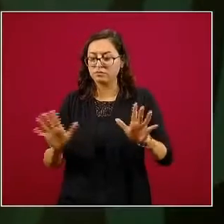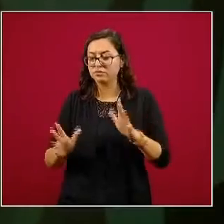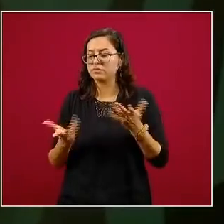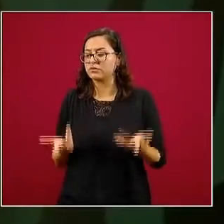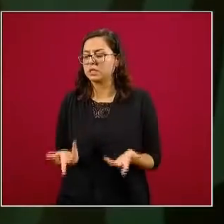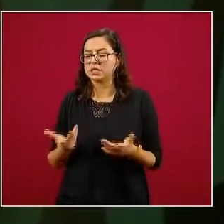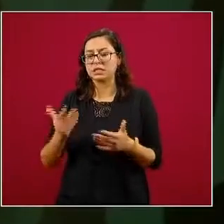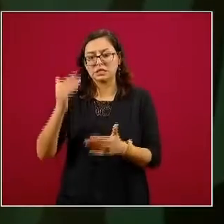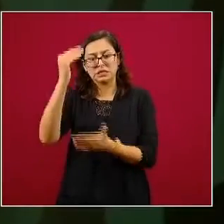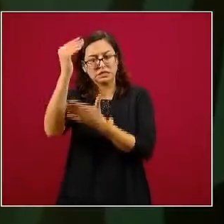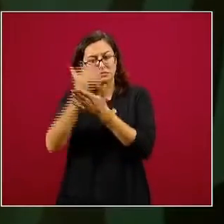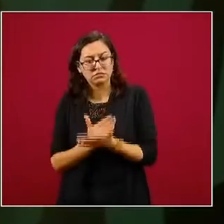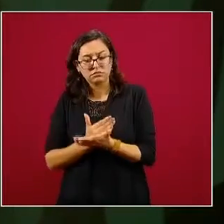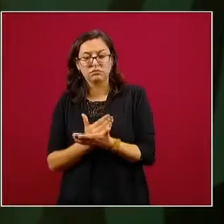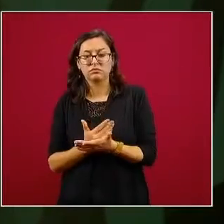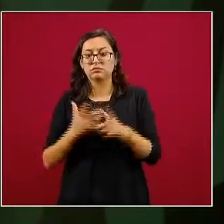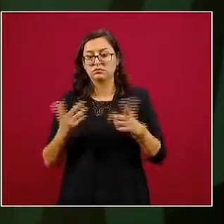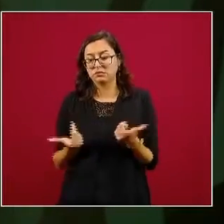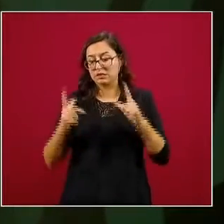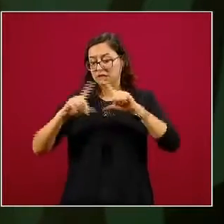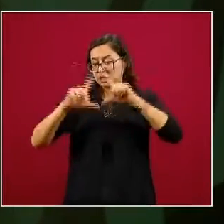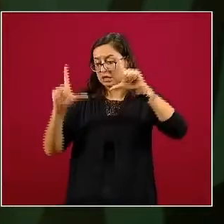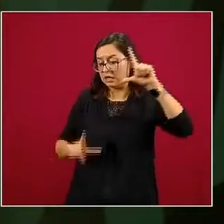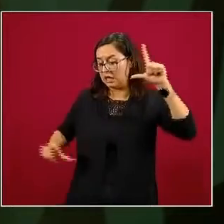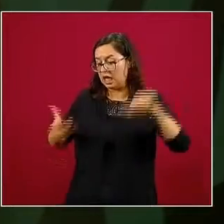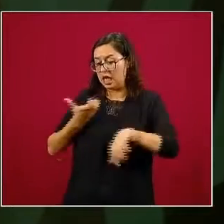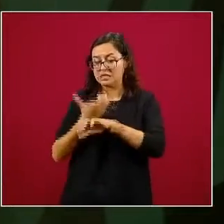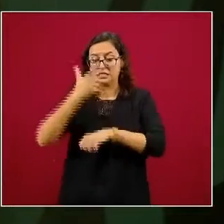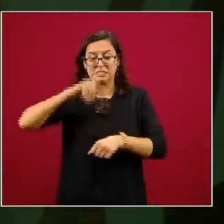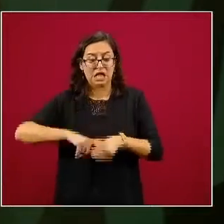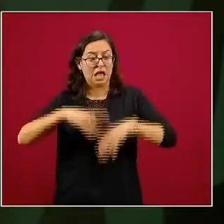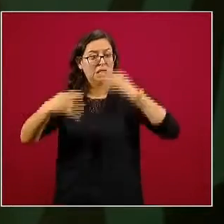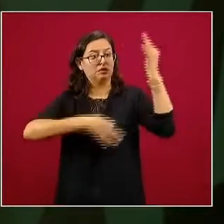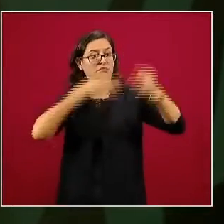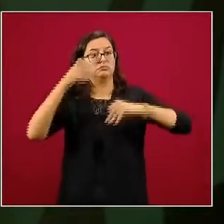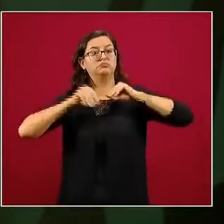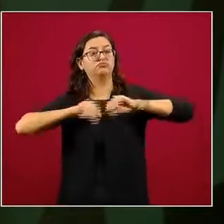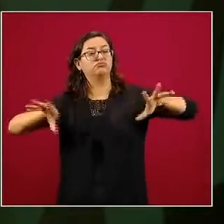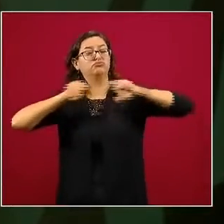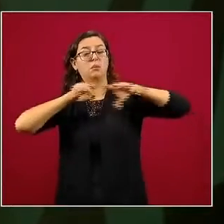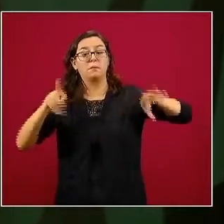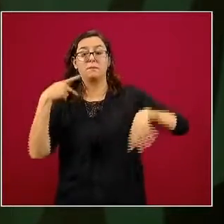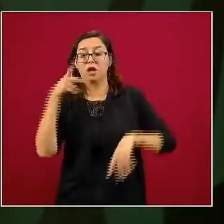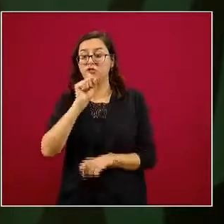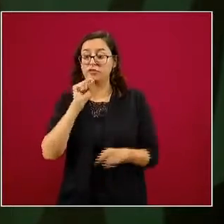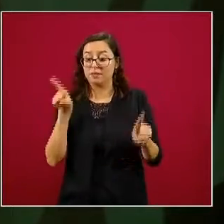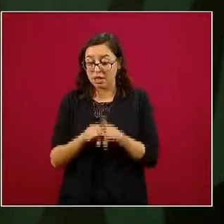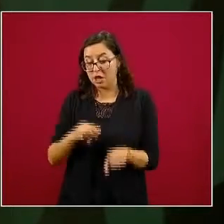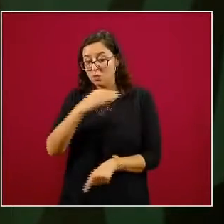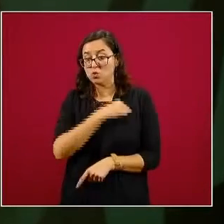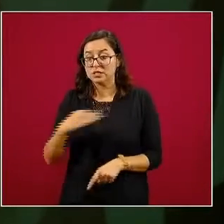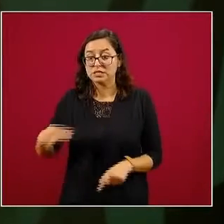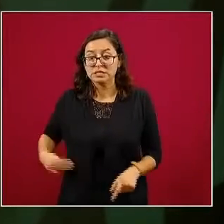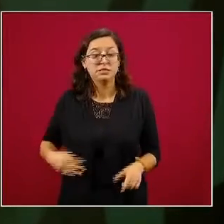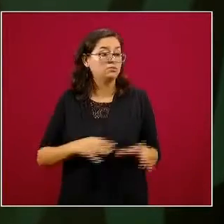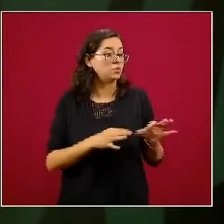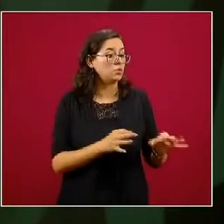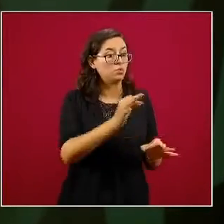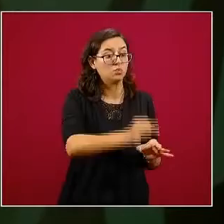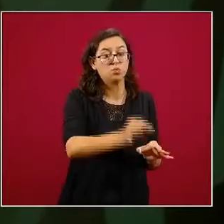que había que corregir desde antes del COVID y que después del COVID podemos hacerlo como un elemento de aportación